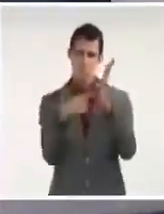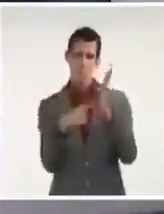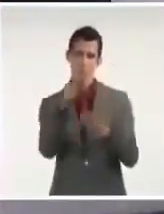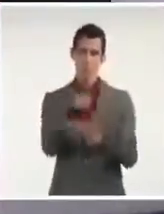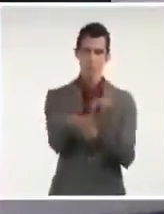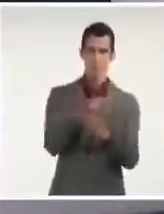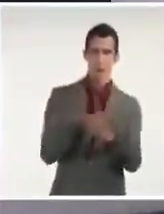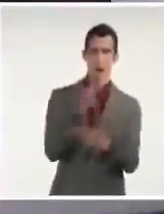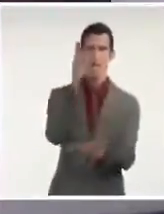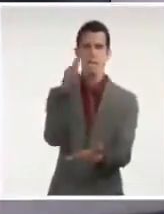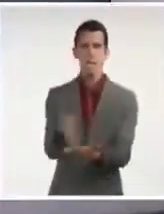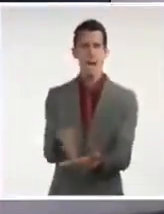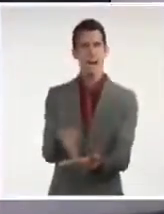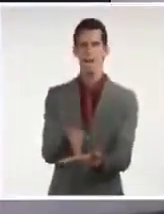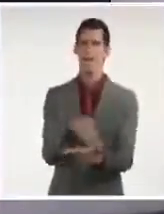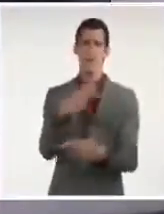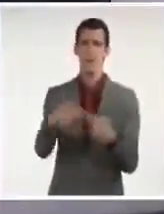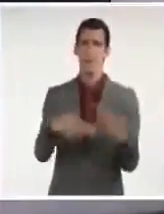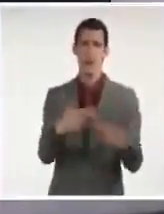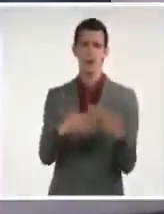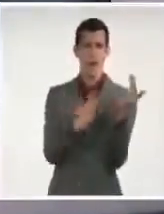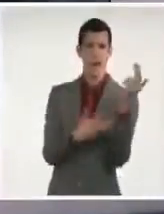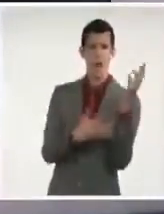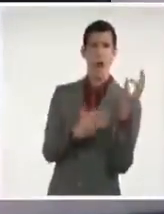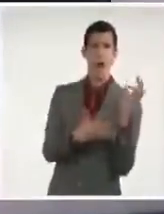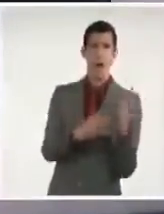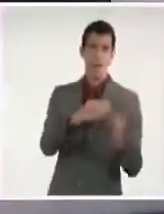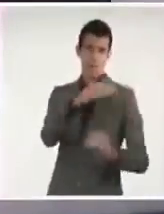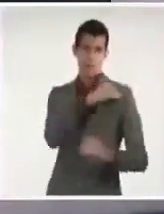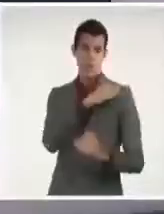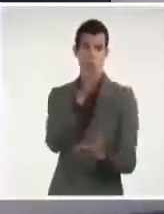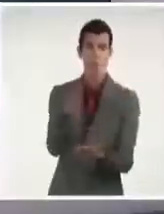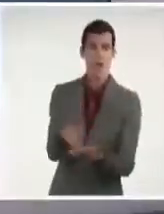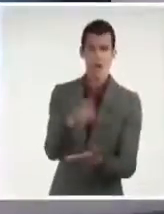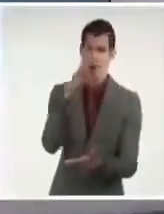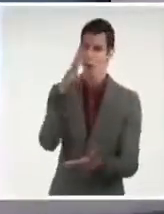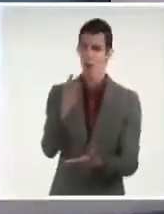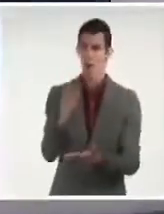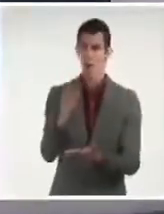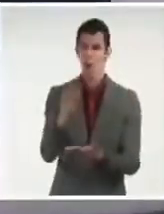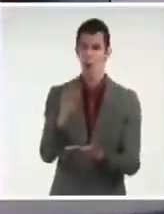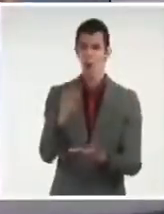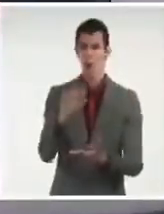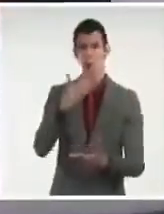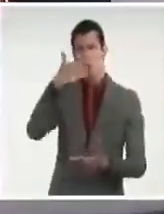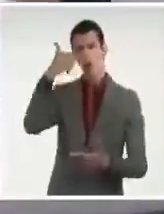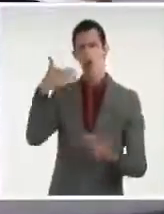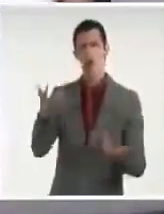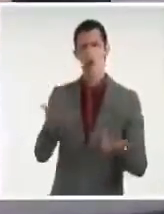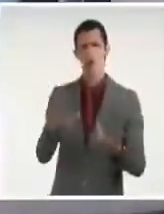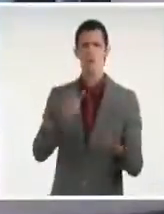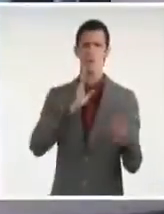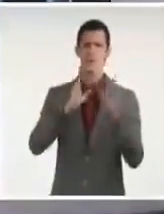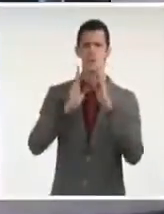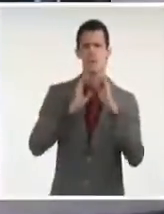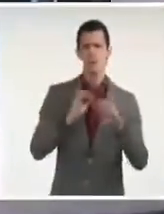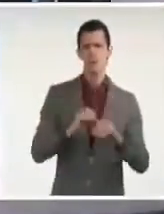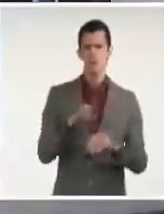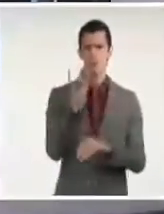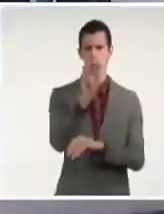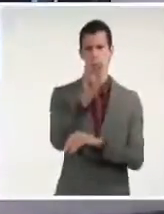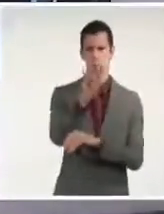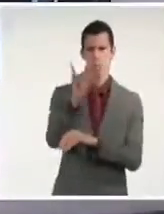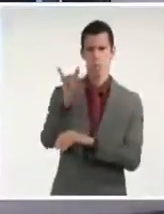políticas pagadas públicamente, esto no es secreto, por un gobierno extranjero. Usando las redes sociales, embullan a